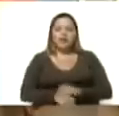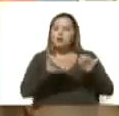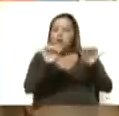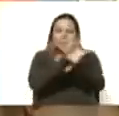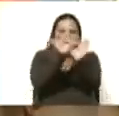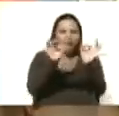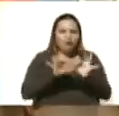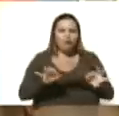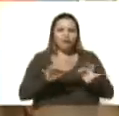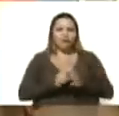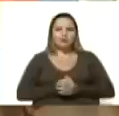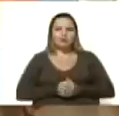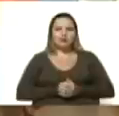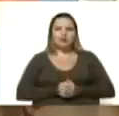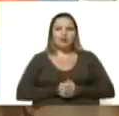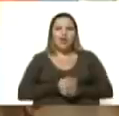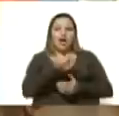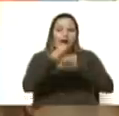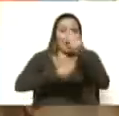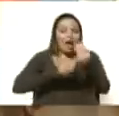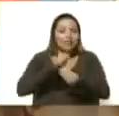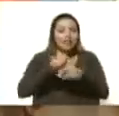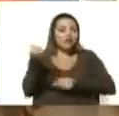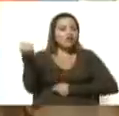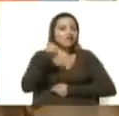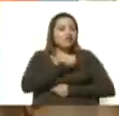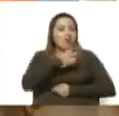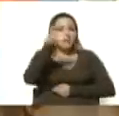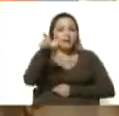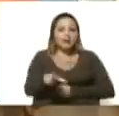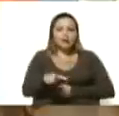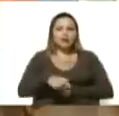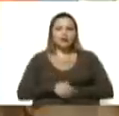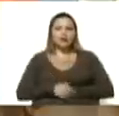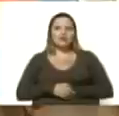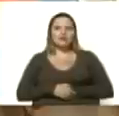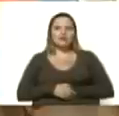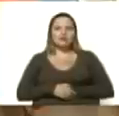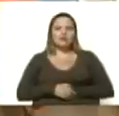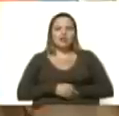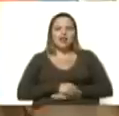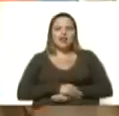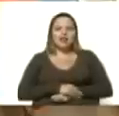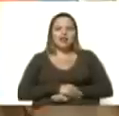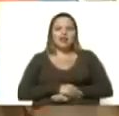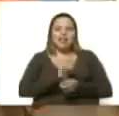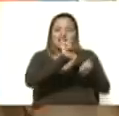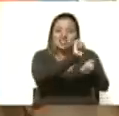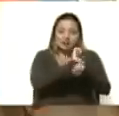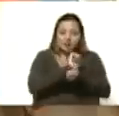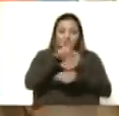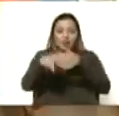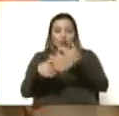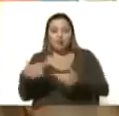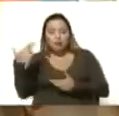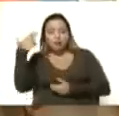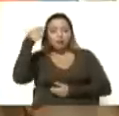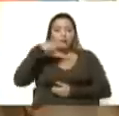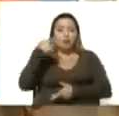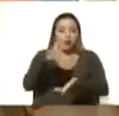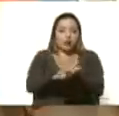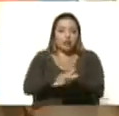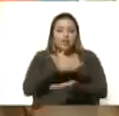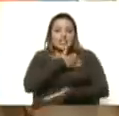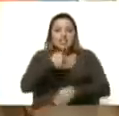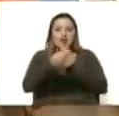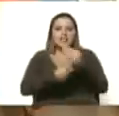coartada, convertir un acto criminal de asesinato, de previa secuestro y desaparición, quisieron convertirlo en